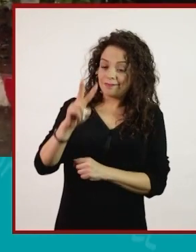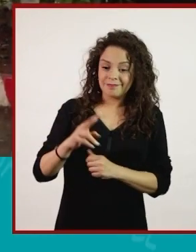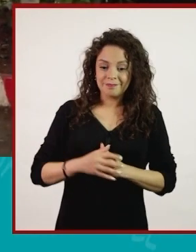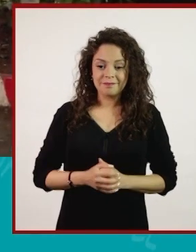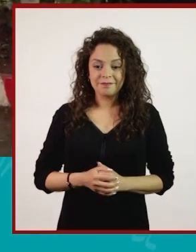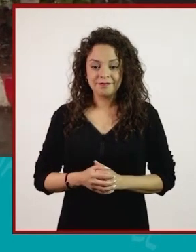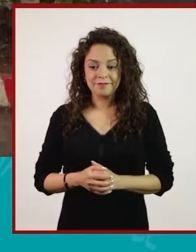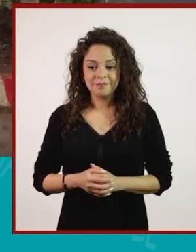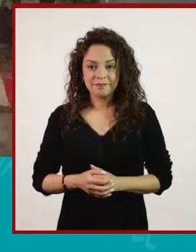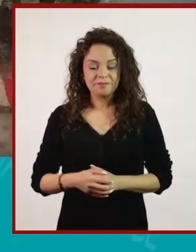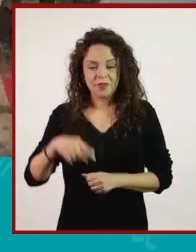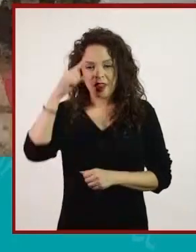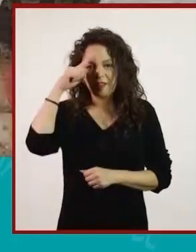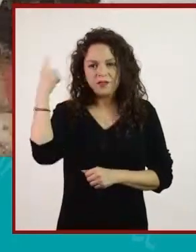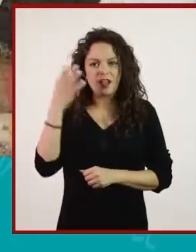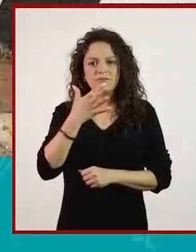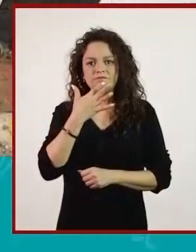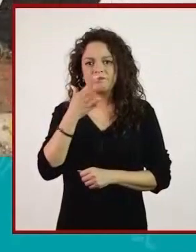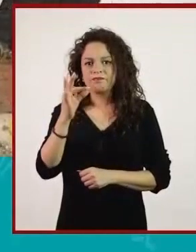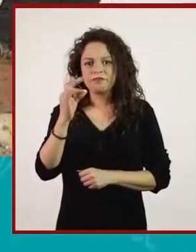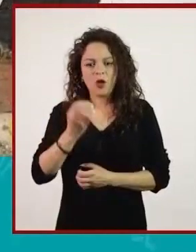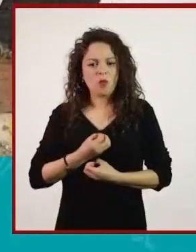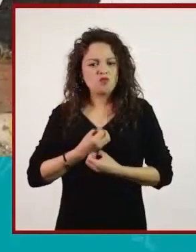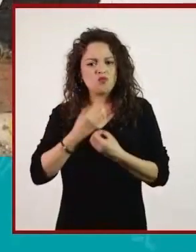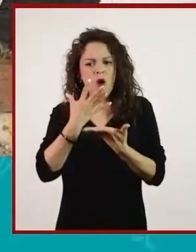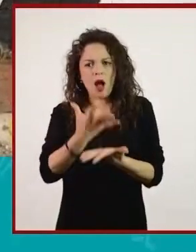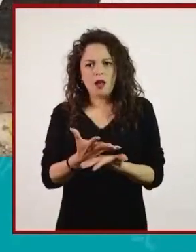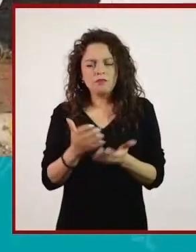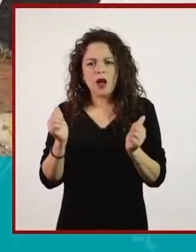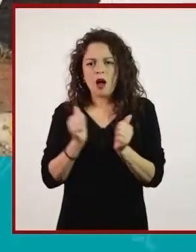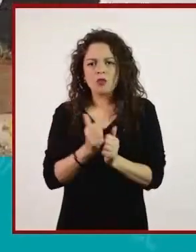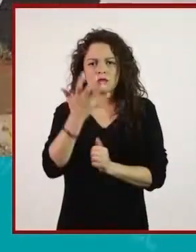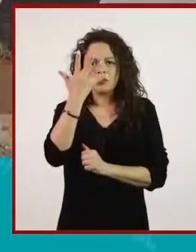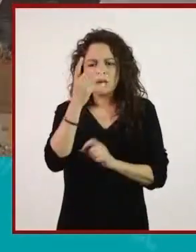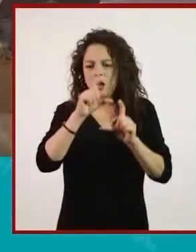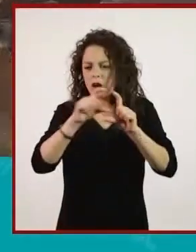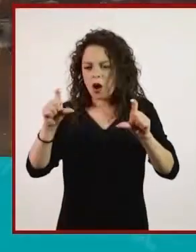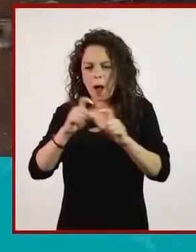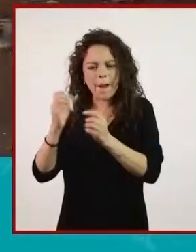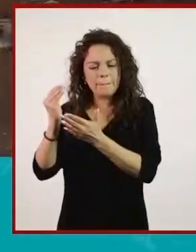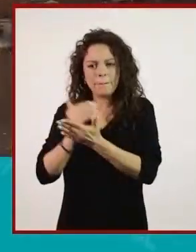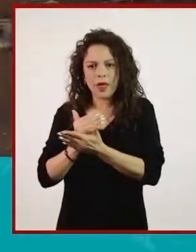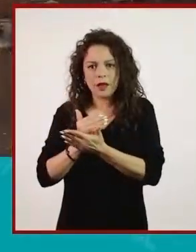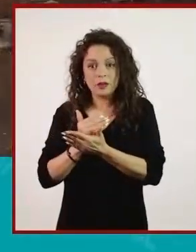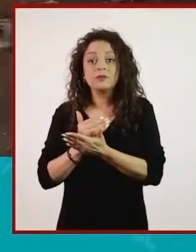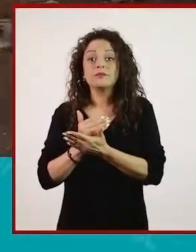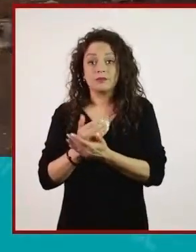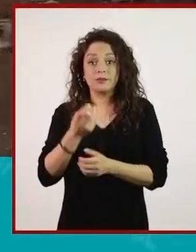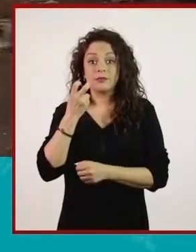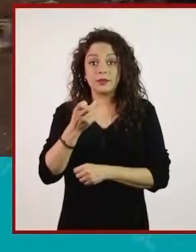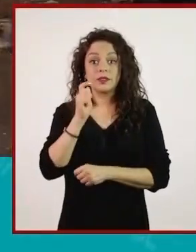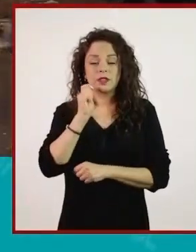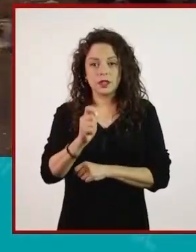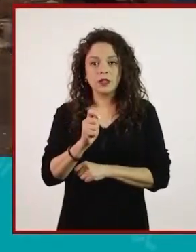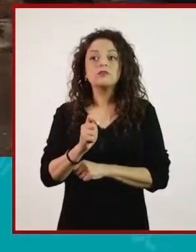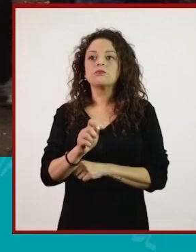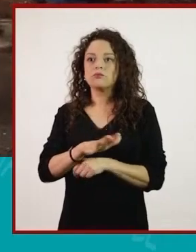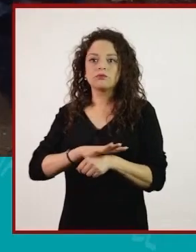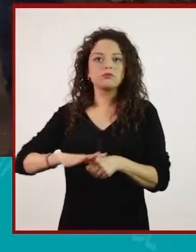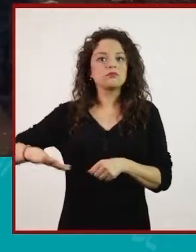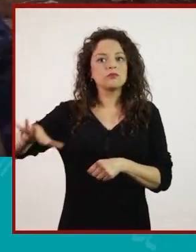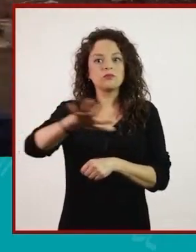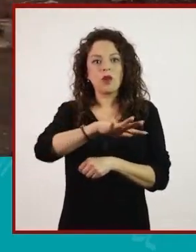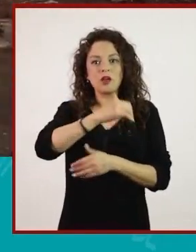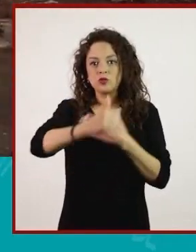más de 40 países. A través de la caligrafía sencilla y poemas de no más de 5 líneas, Acción Poética pasó de ser un poeta a